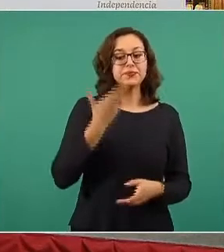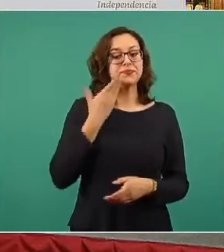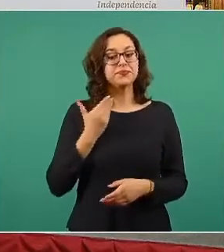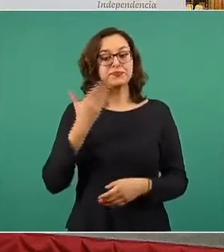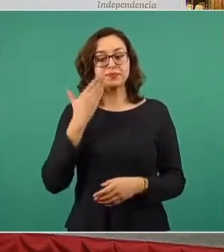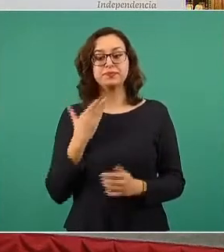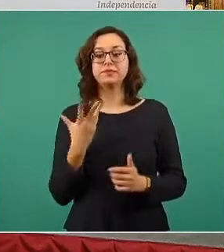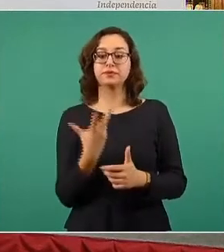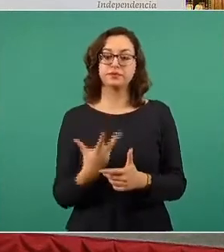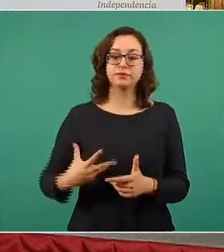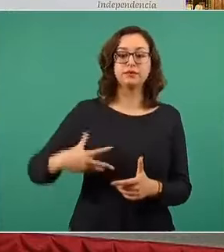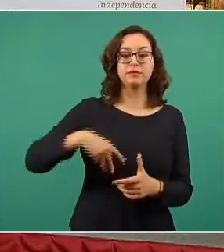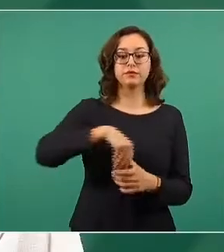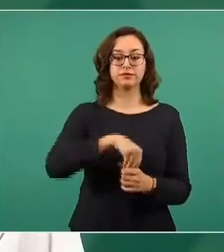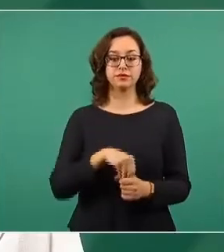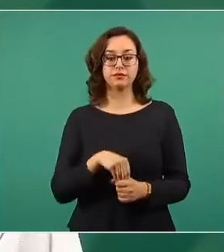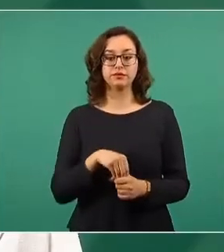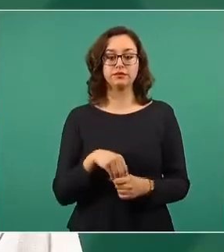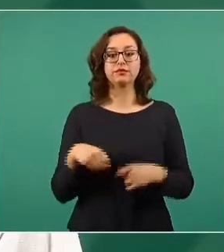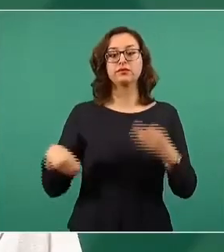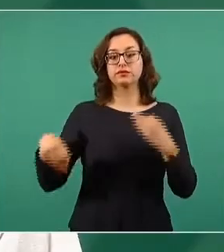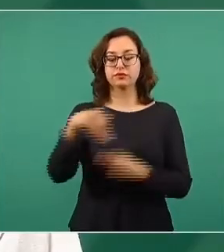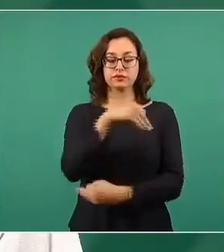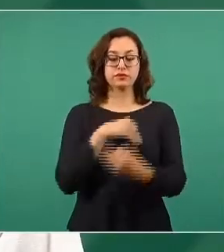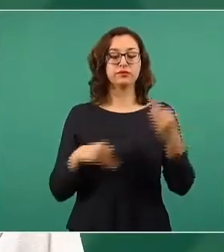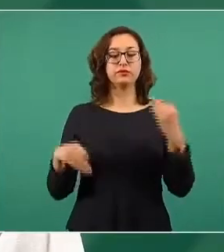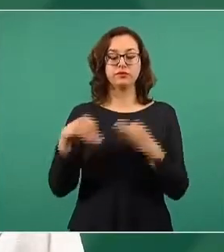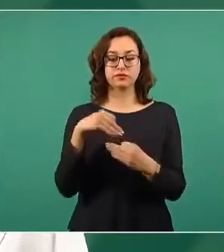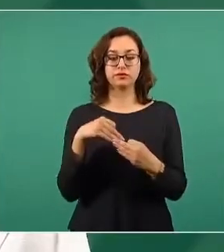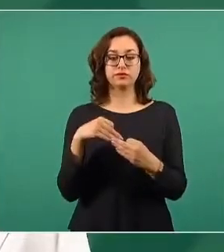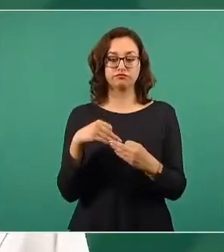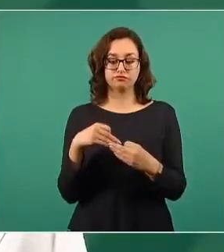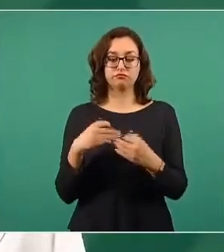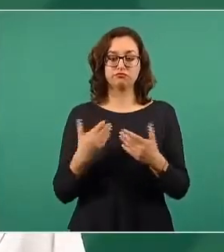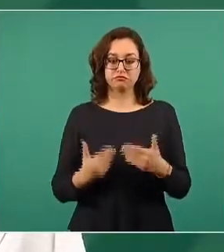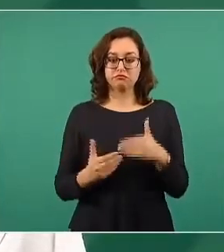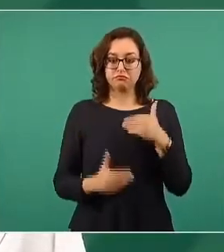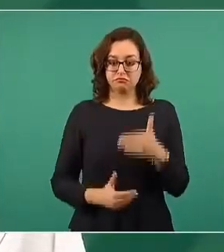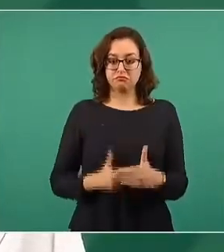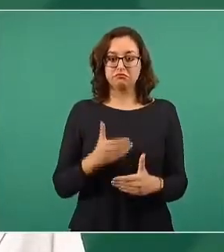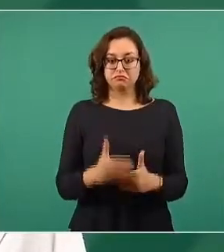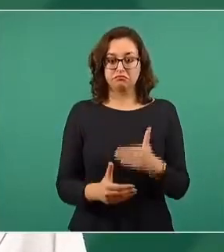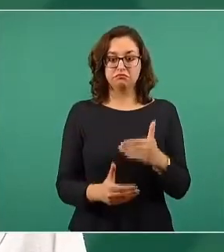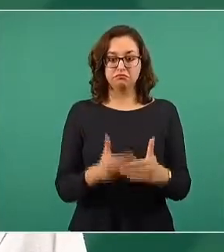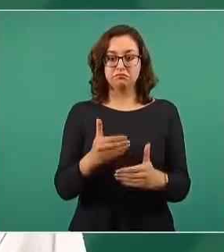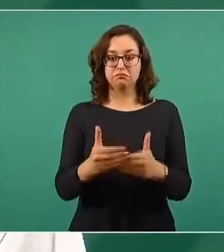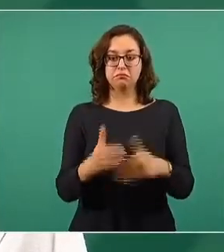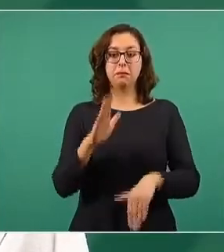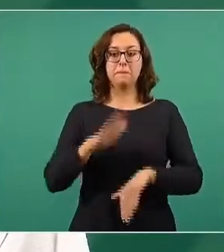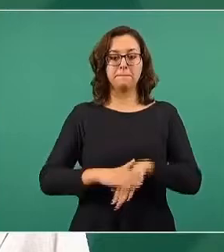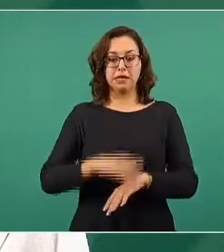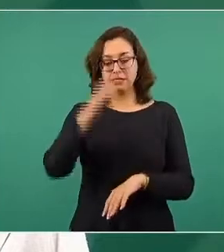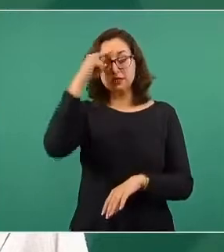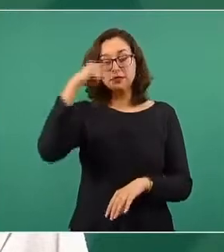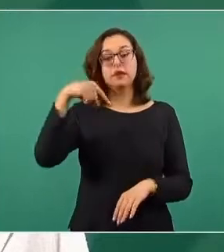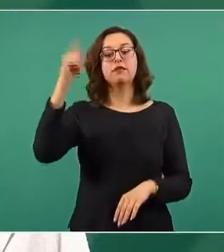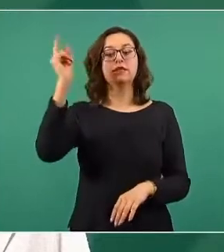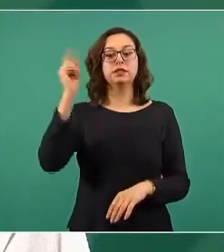amigables, incluyentes, para que tengan el proceso más facilitado